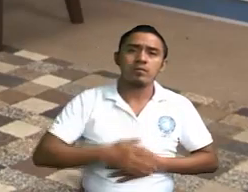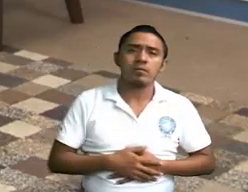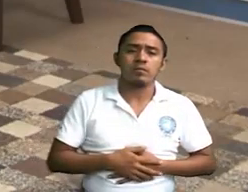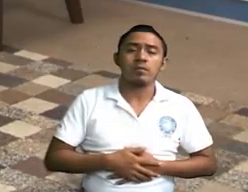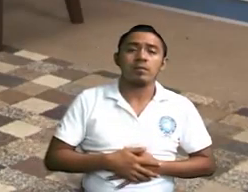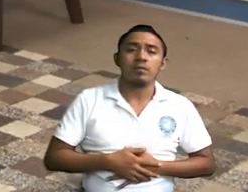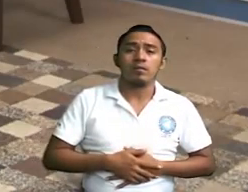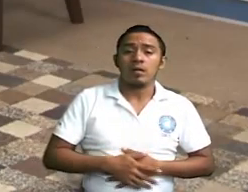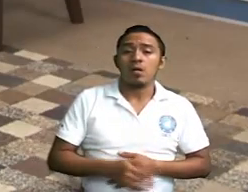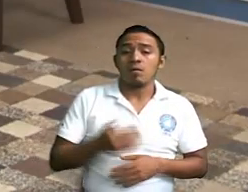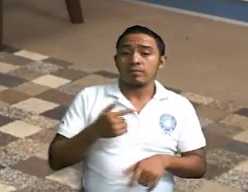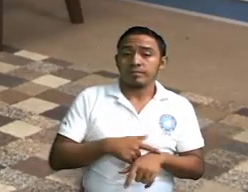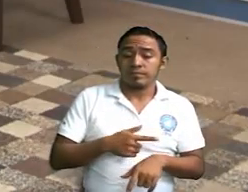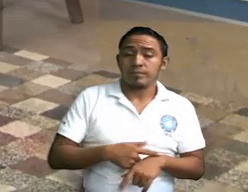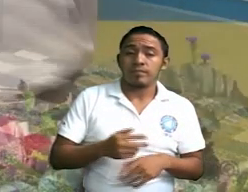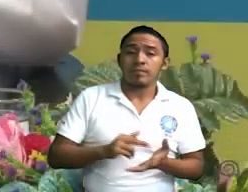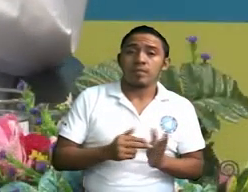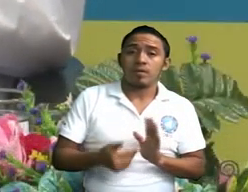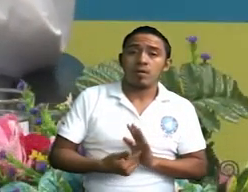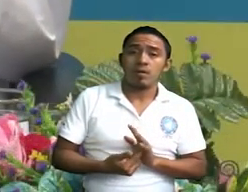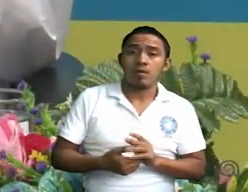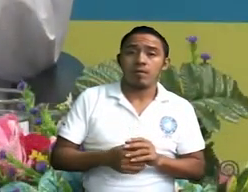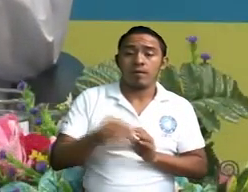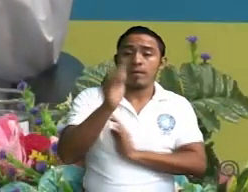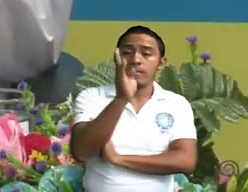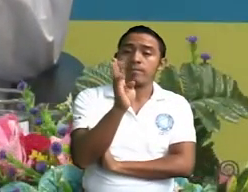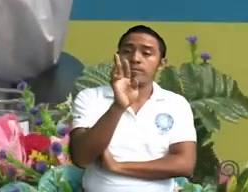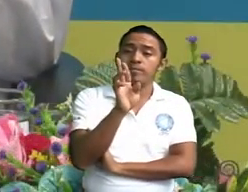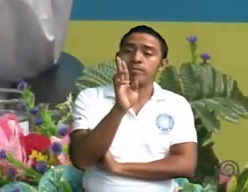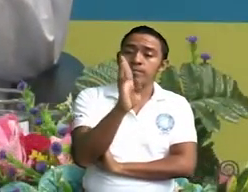proceso inflamatorio de lo que son las bursas, que son